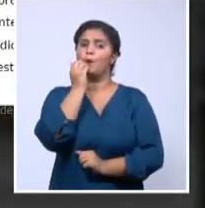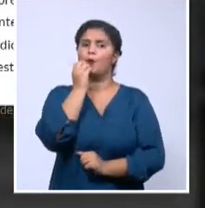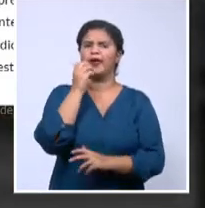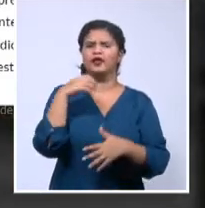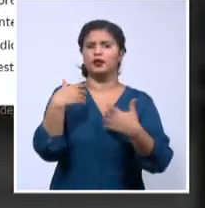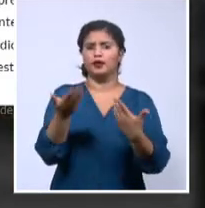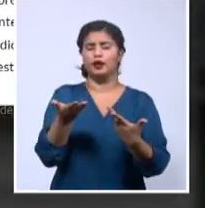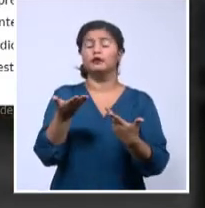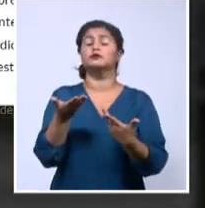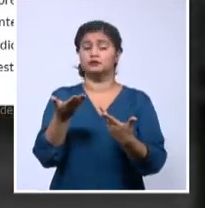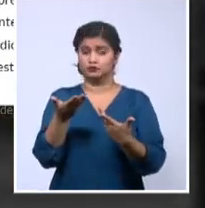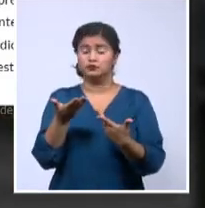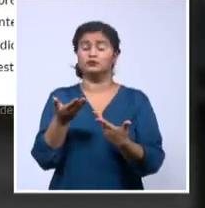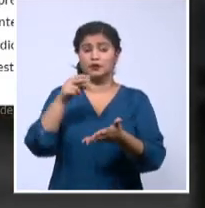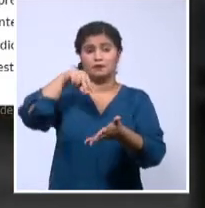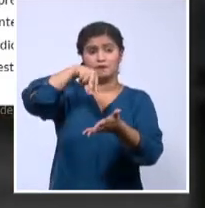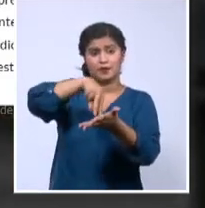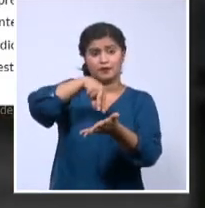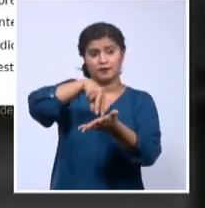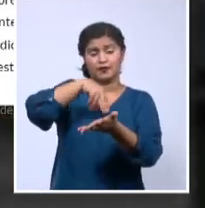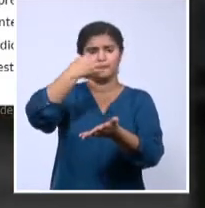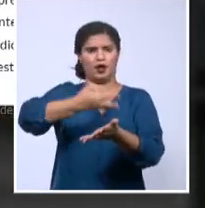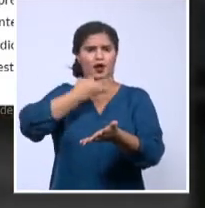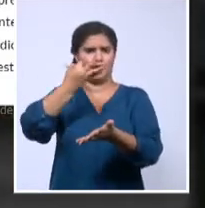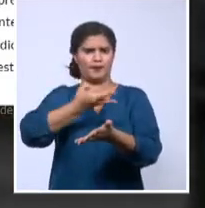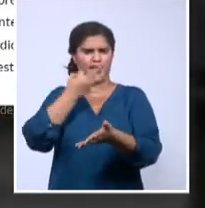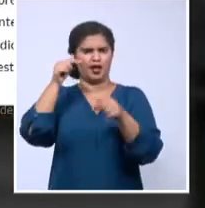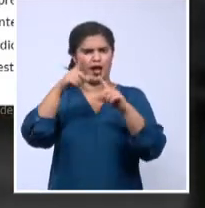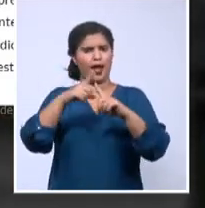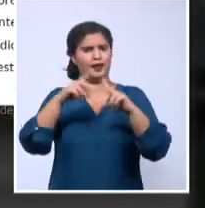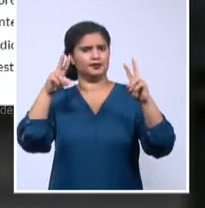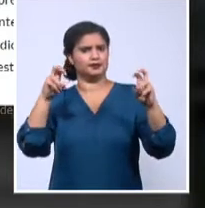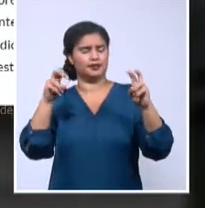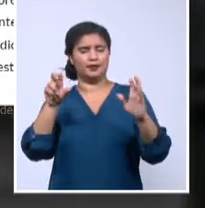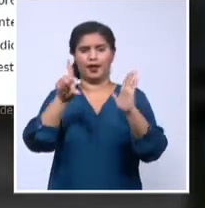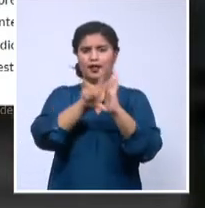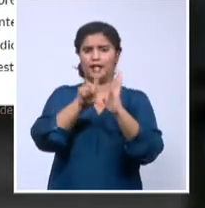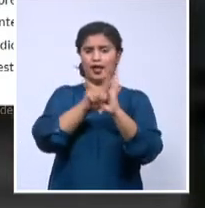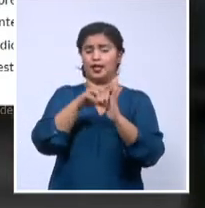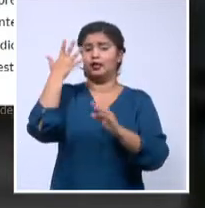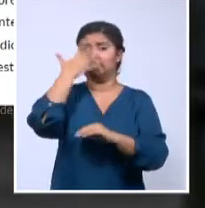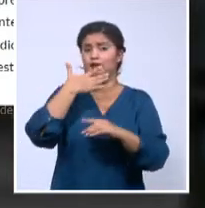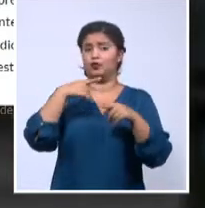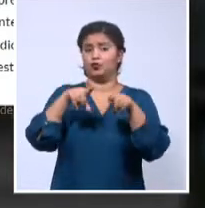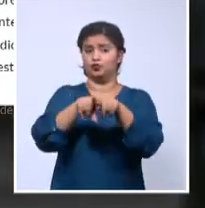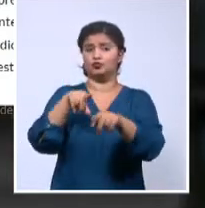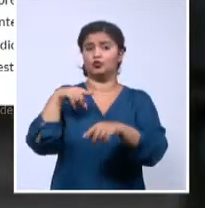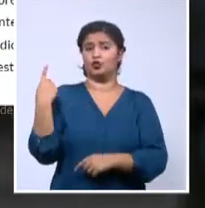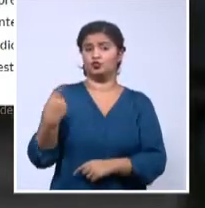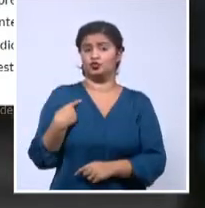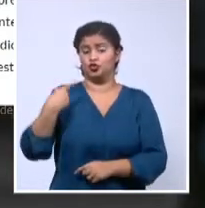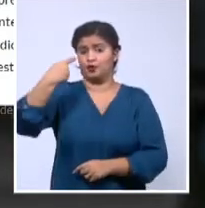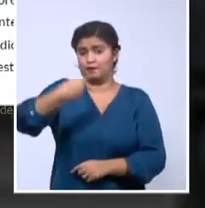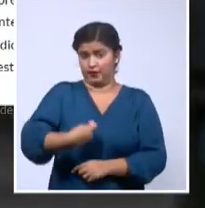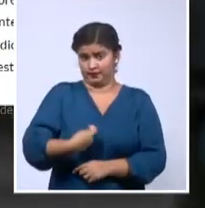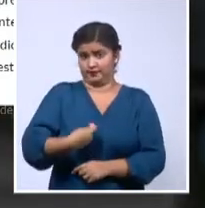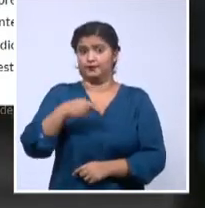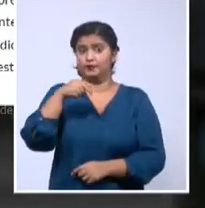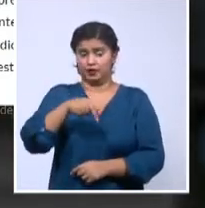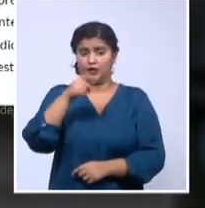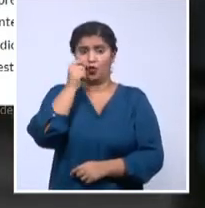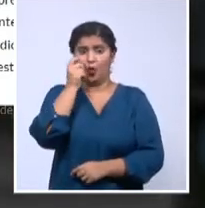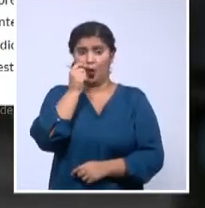negociable. Dado que vamos a tratar temas legales, nos acompañará el jurista Julio Fernández Estrada como asesor legal en esta reunión.